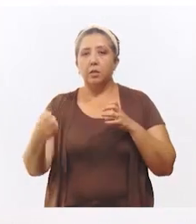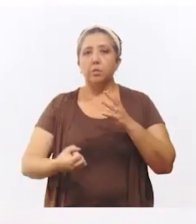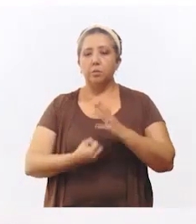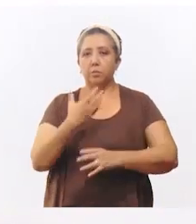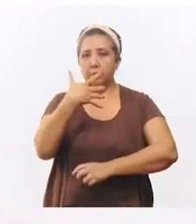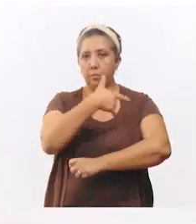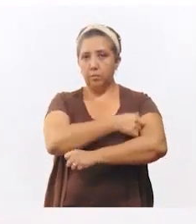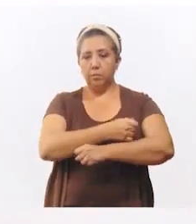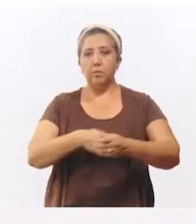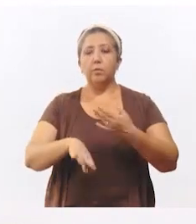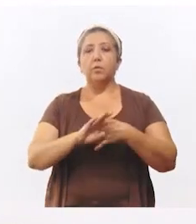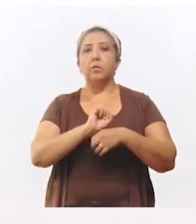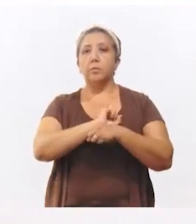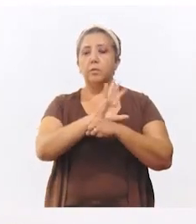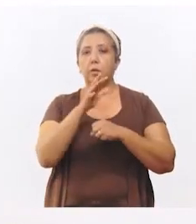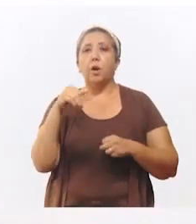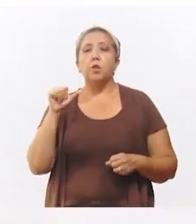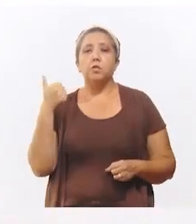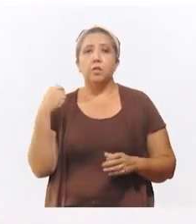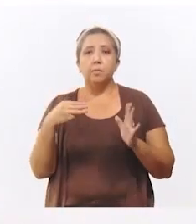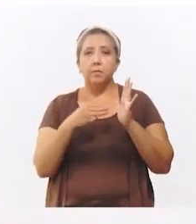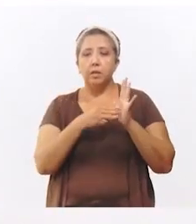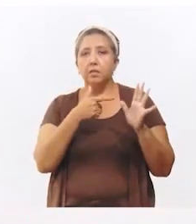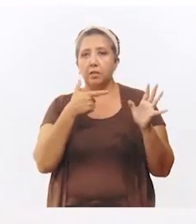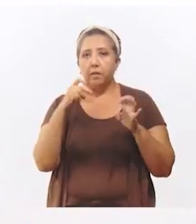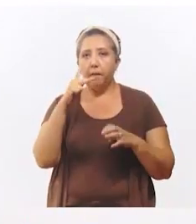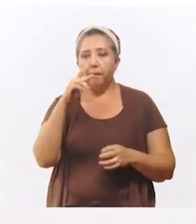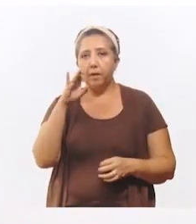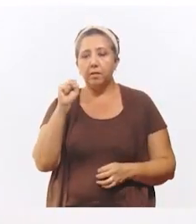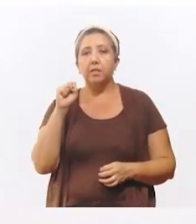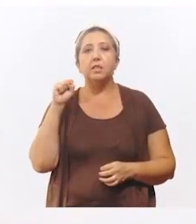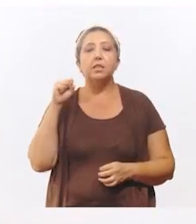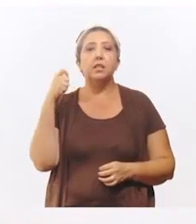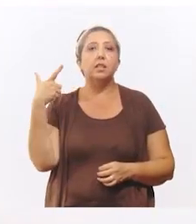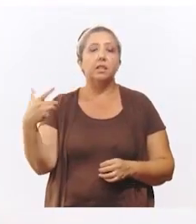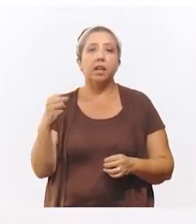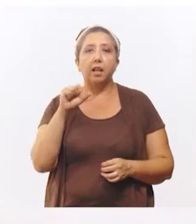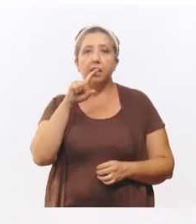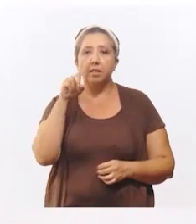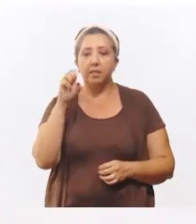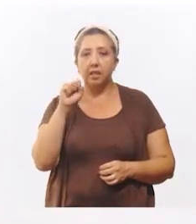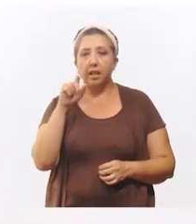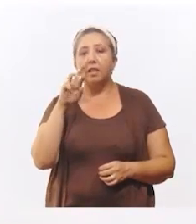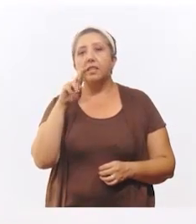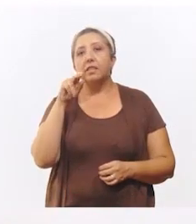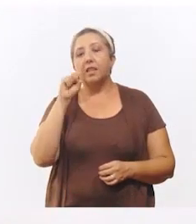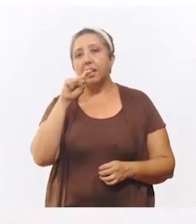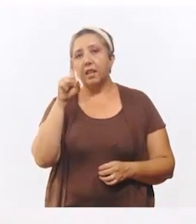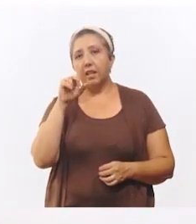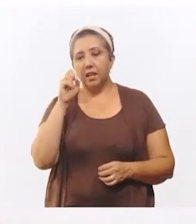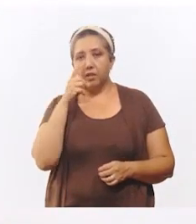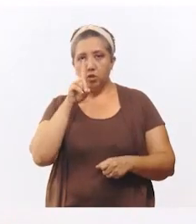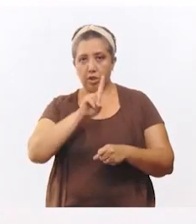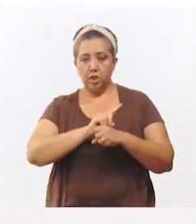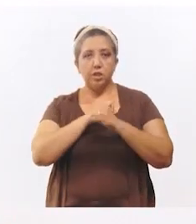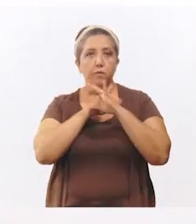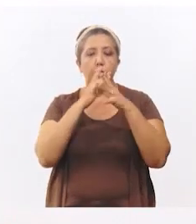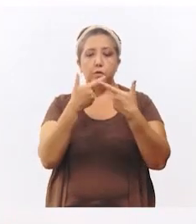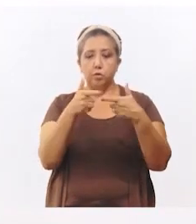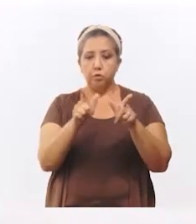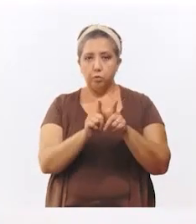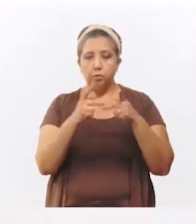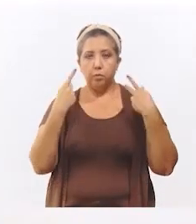vacunas contra el coronavirus. 11.700 son Pfizer y 67.000 AstraZeneca. En los siguientes días se informará los